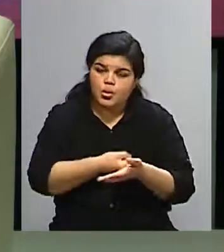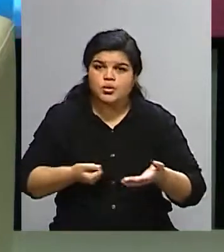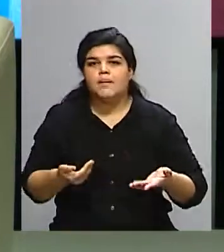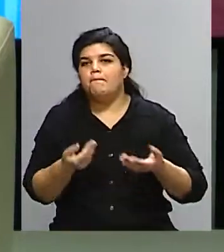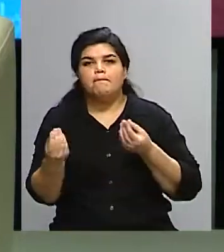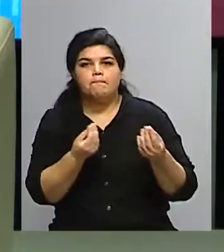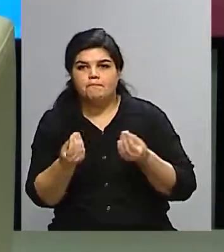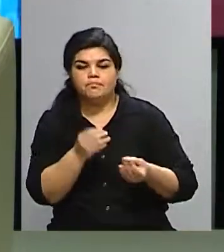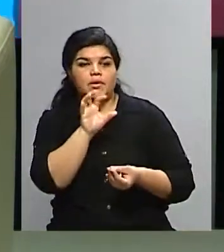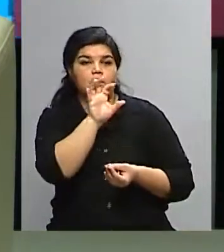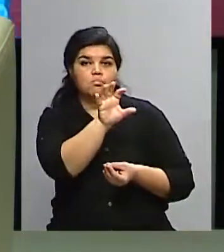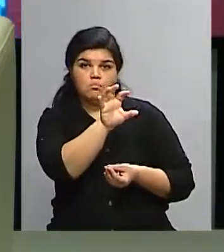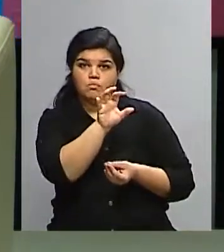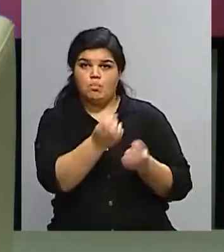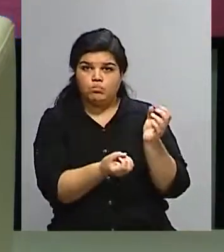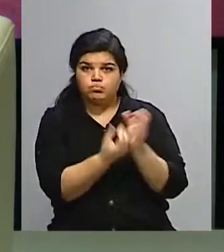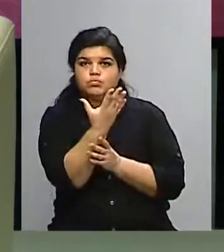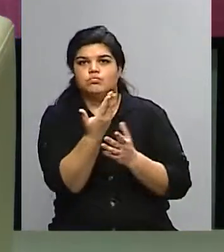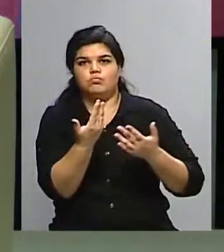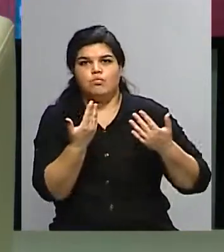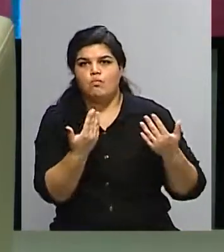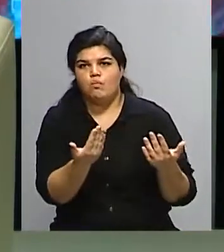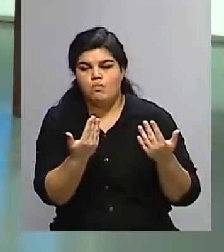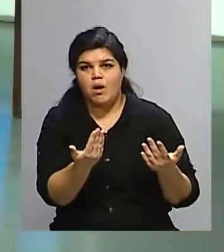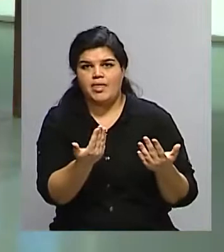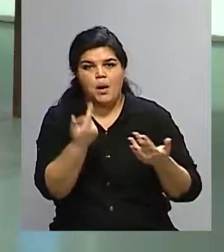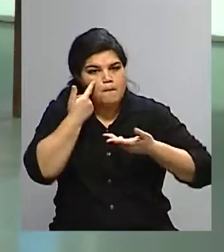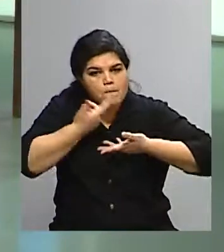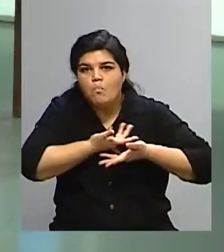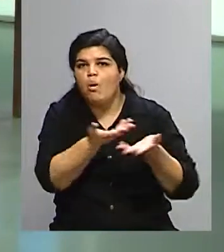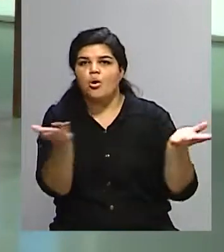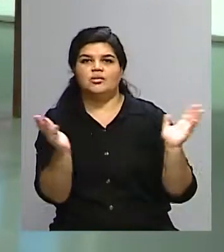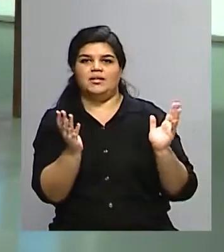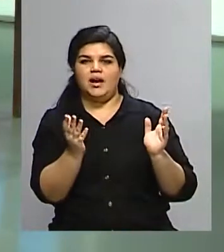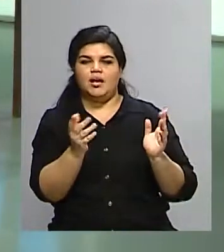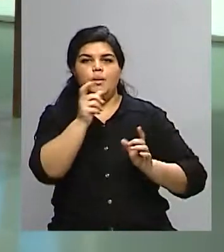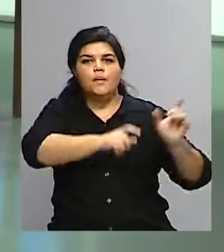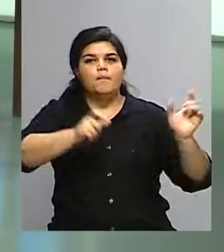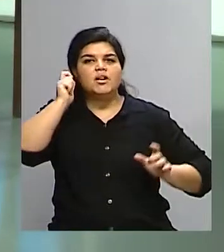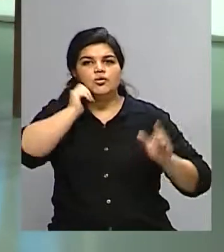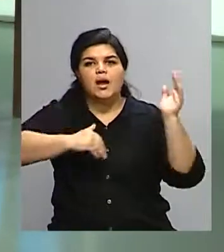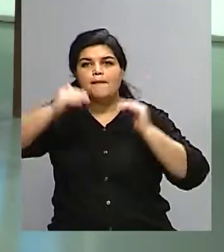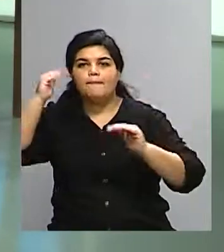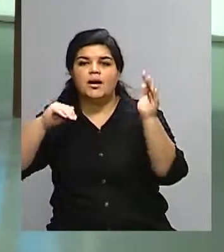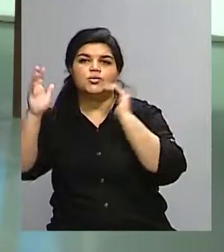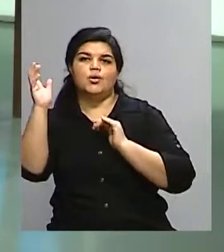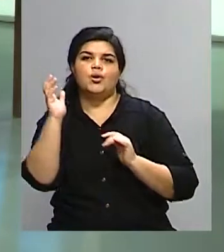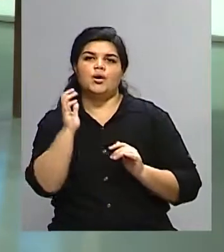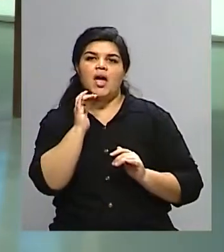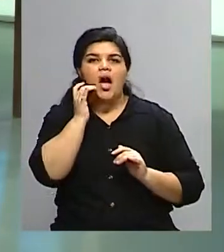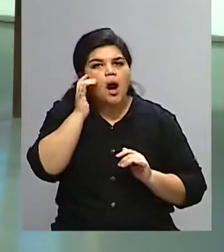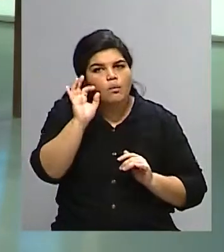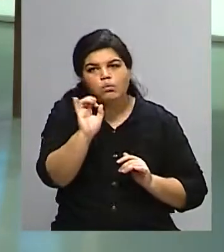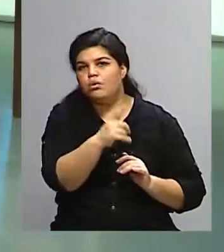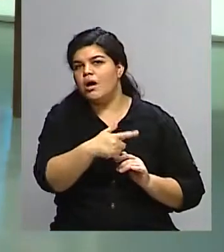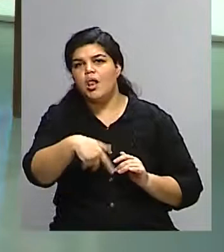esta problemática, visibilizar la temática en general de las vejeces y de las personas mayores, no solamente desde la problemática. Sí.